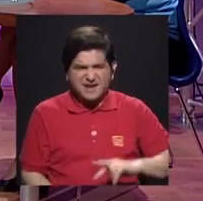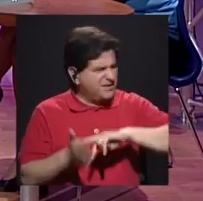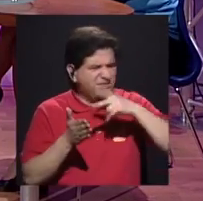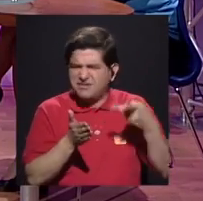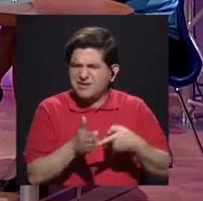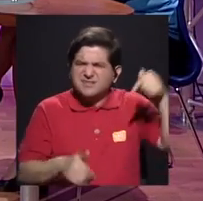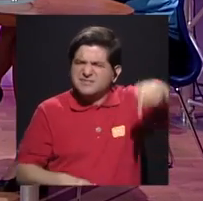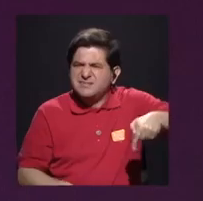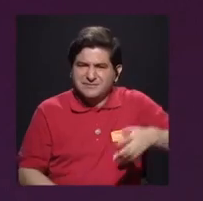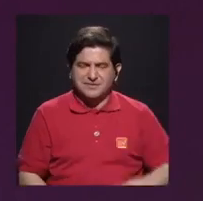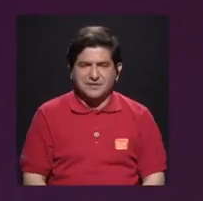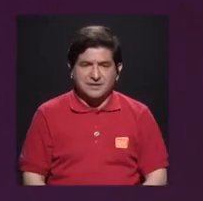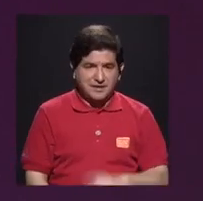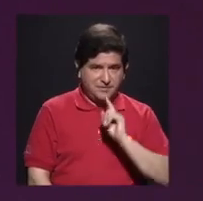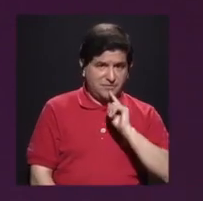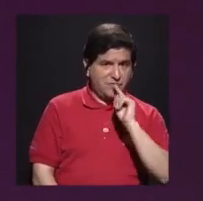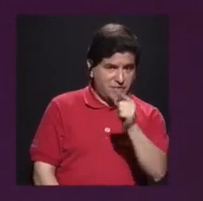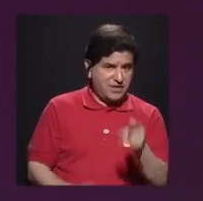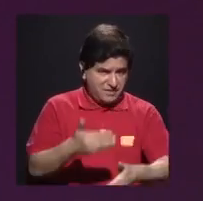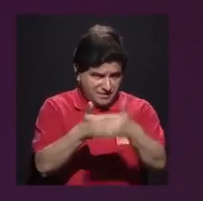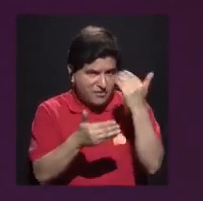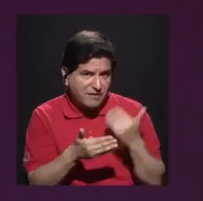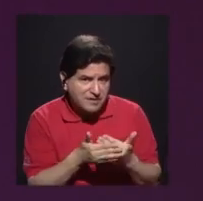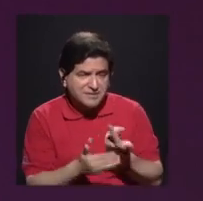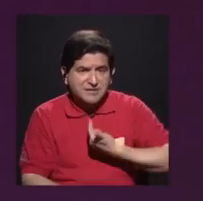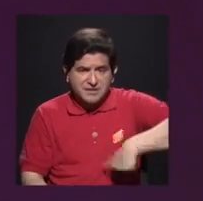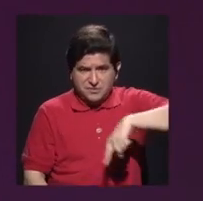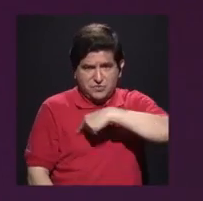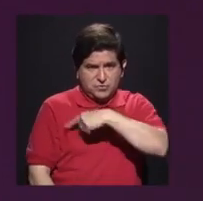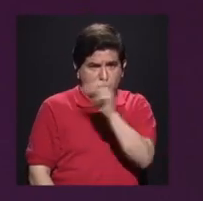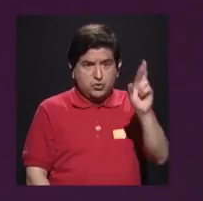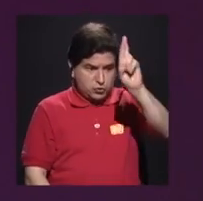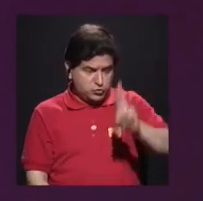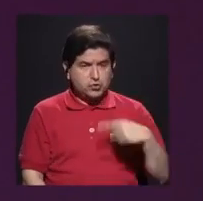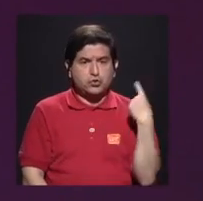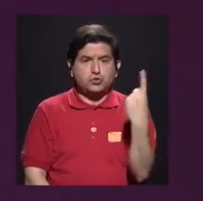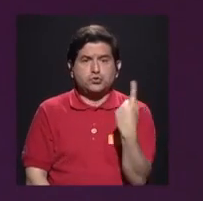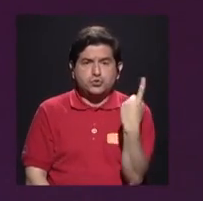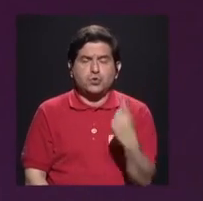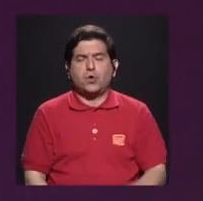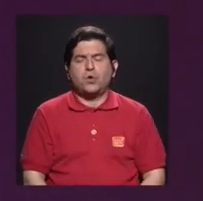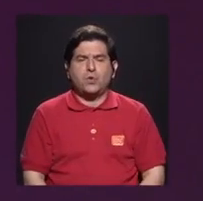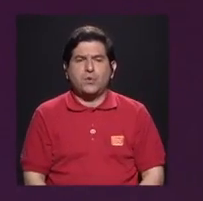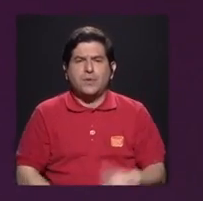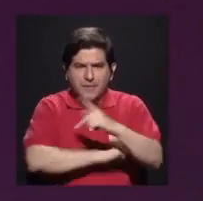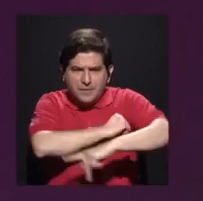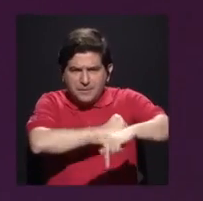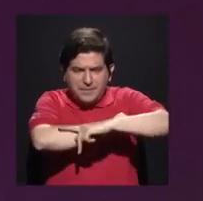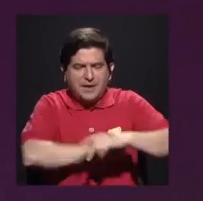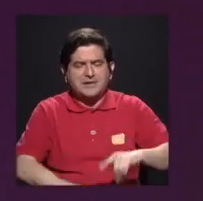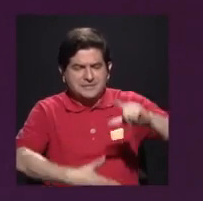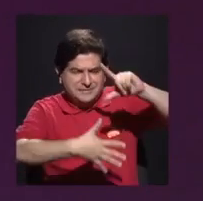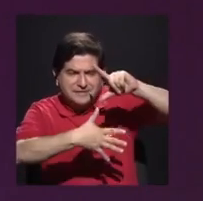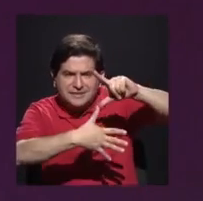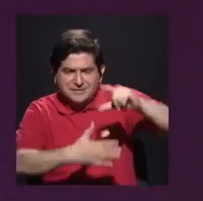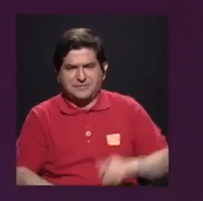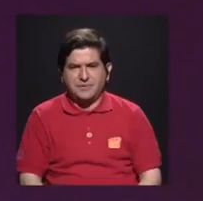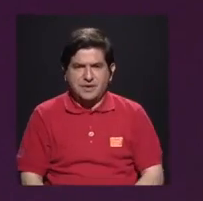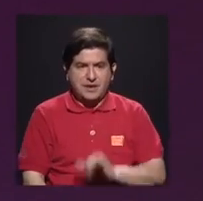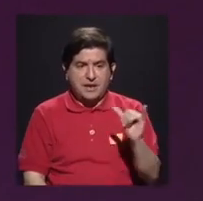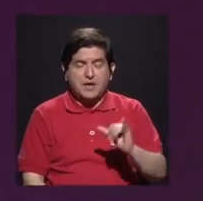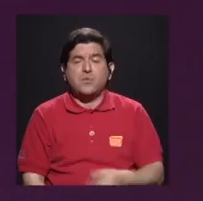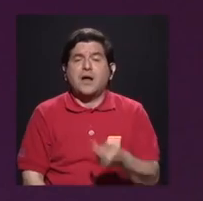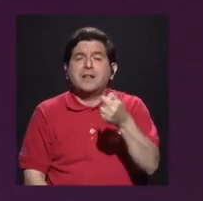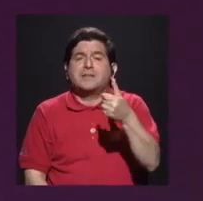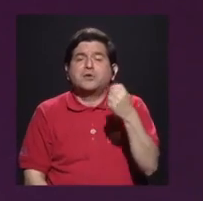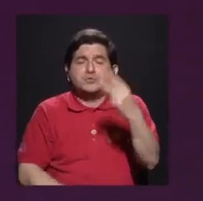tal vez retomando lo que vos decías maricel que somos costa rica es el único estado en américa latina y hay que agregar y uno